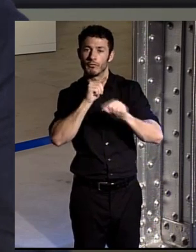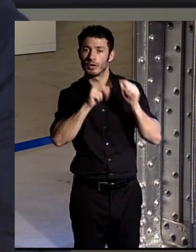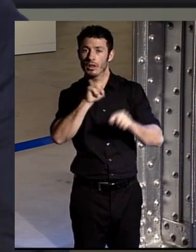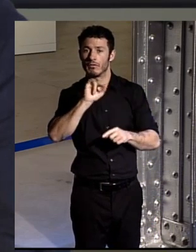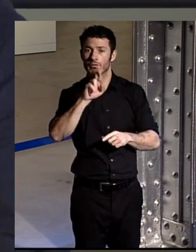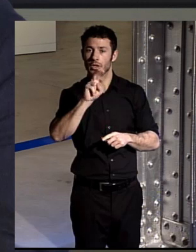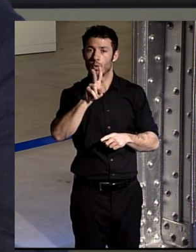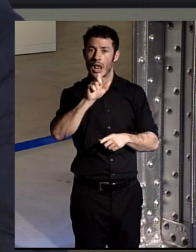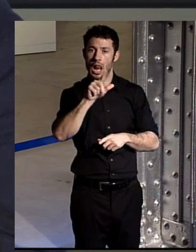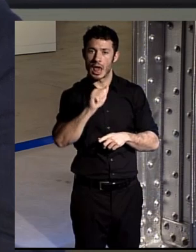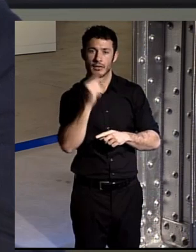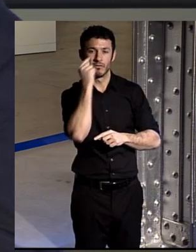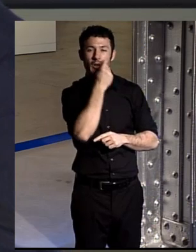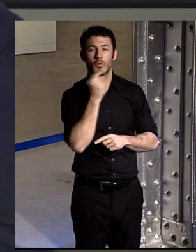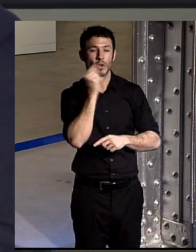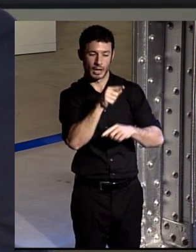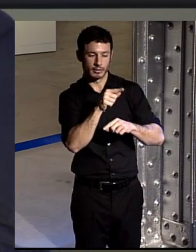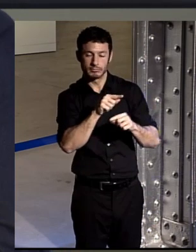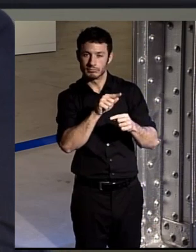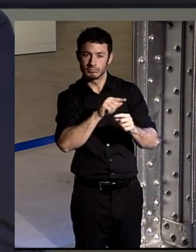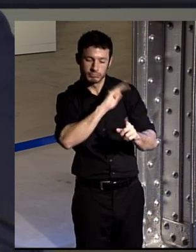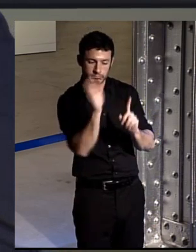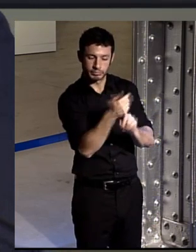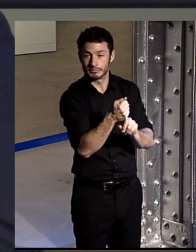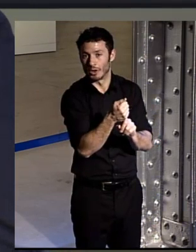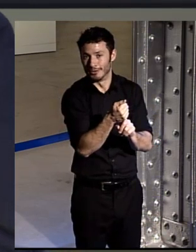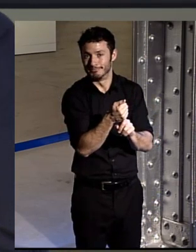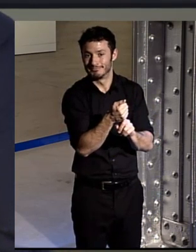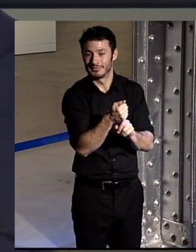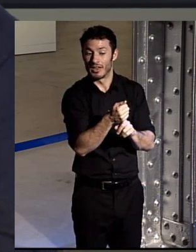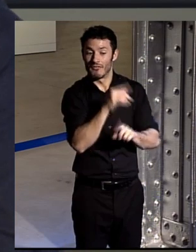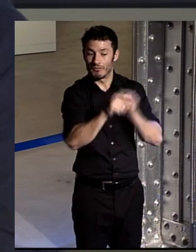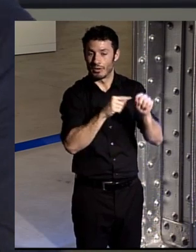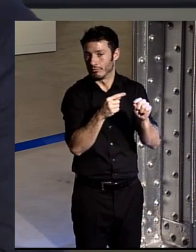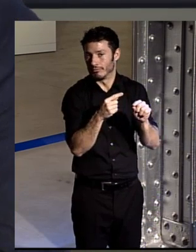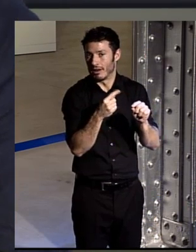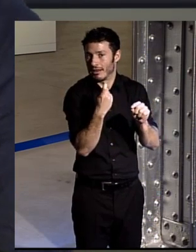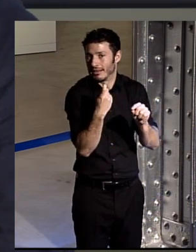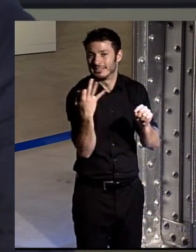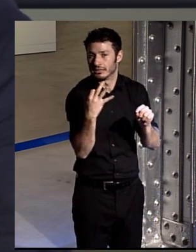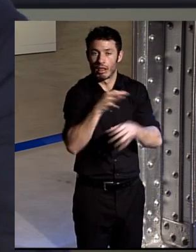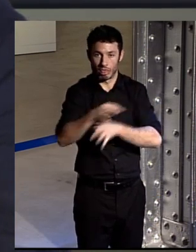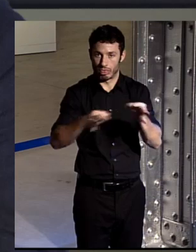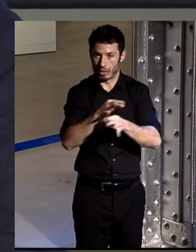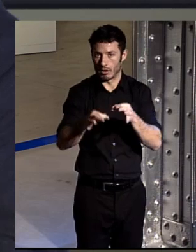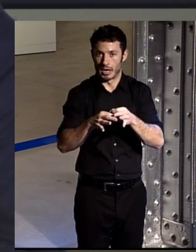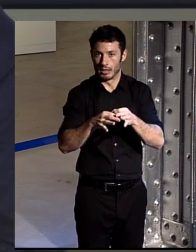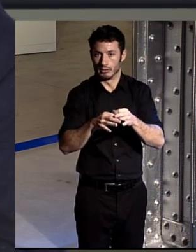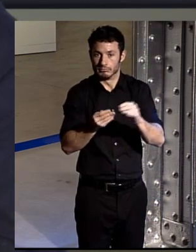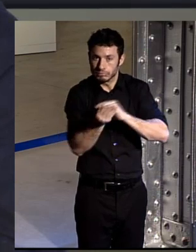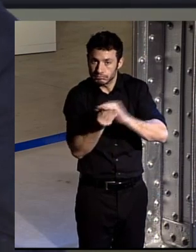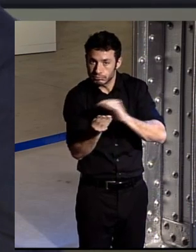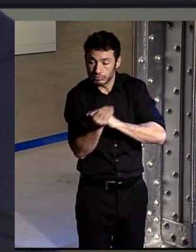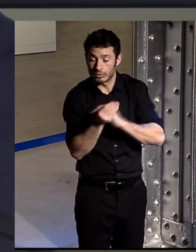en todos esos casos, como el virus lo que necesita es células para multiplicarse y para estar activo, pues muchas veces lo que encontramos son o